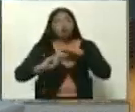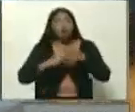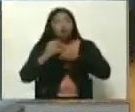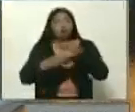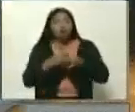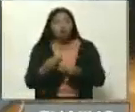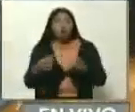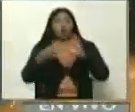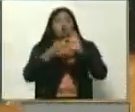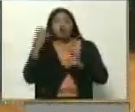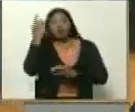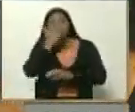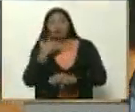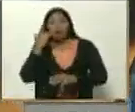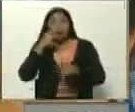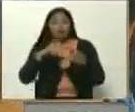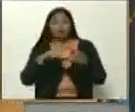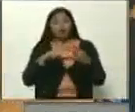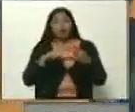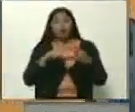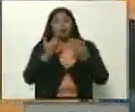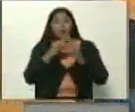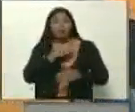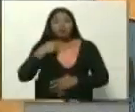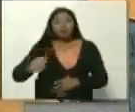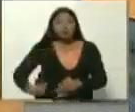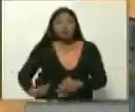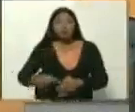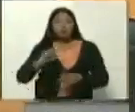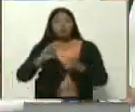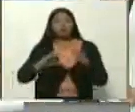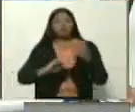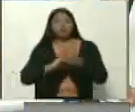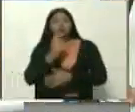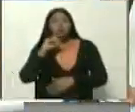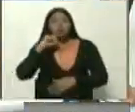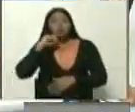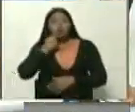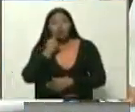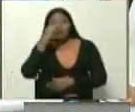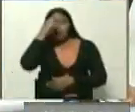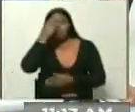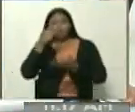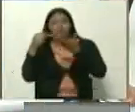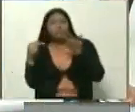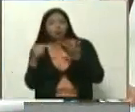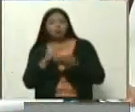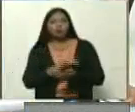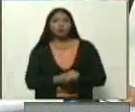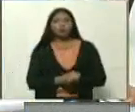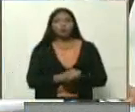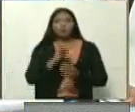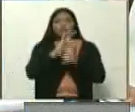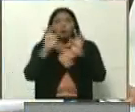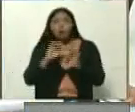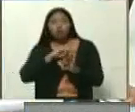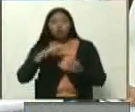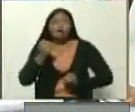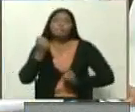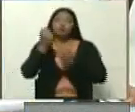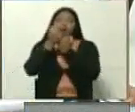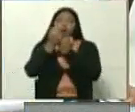la Unión Africana, la República Popular China, la Federación Rusa, India, entre otros. Por eso y por ello apoyamos y